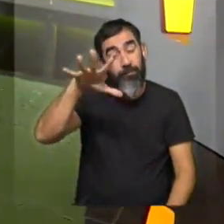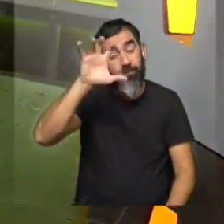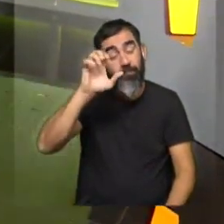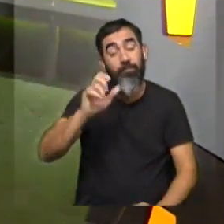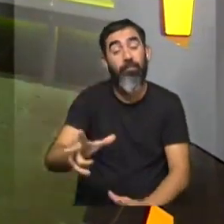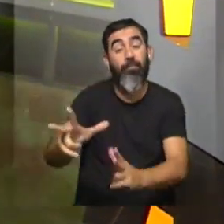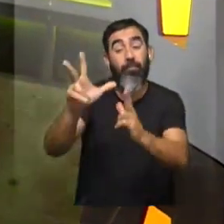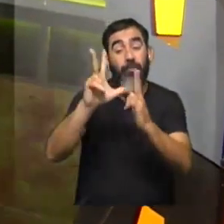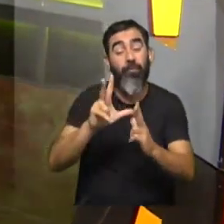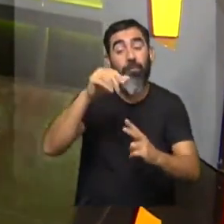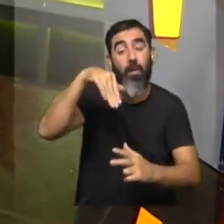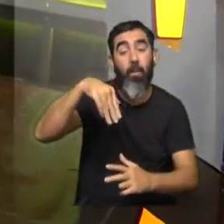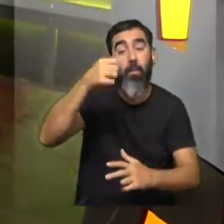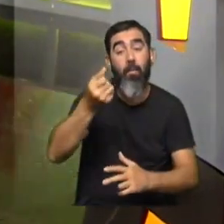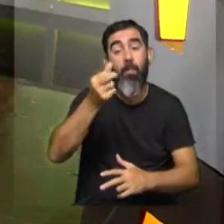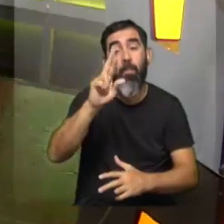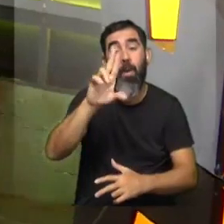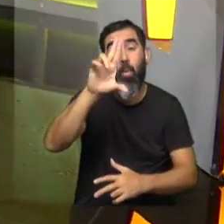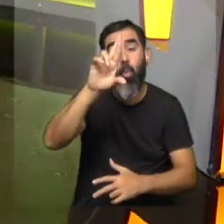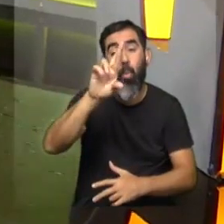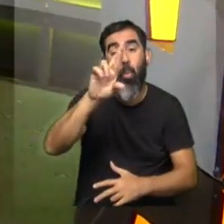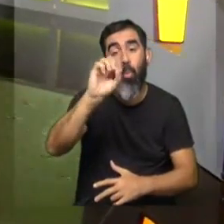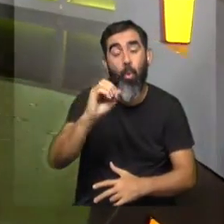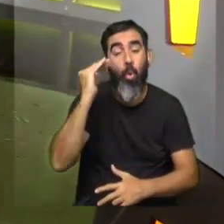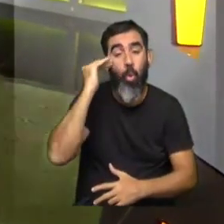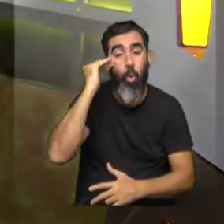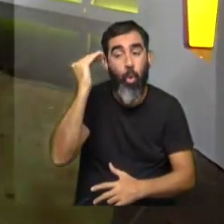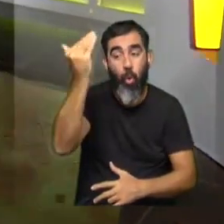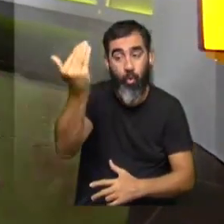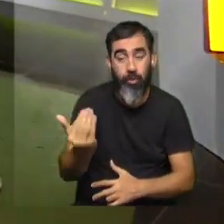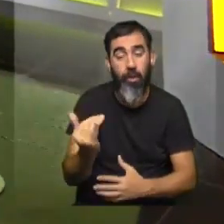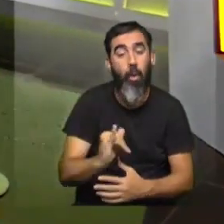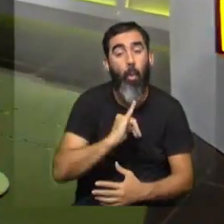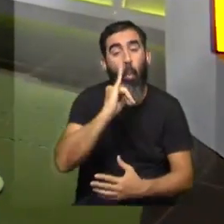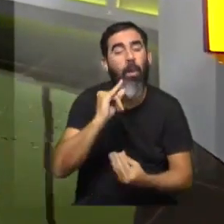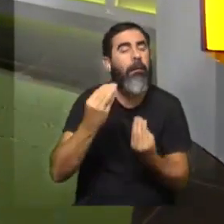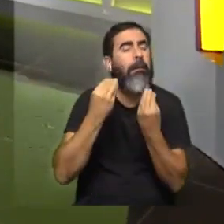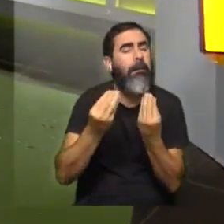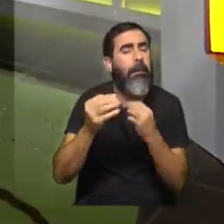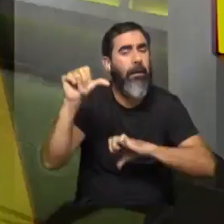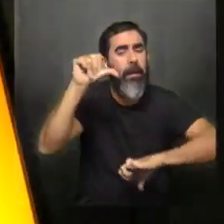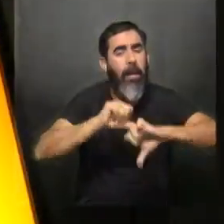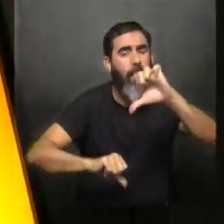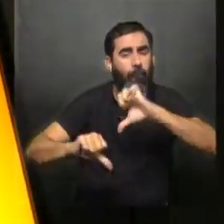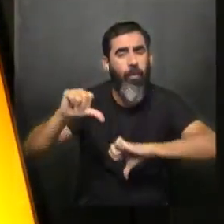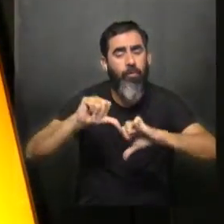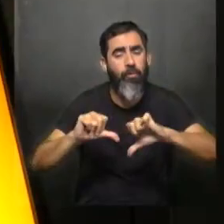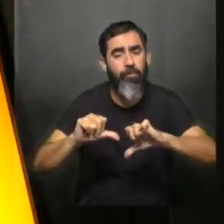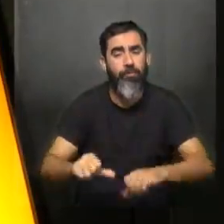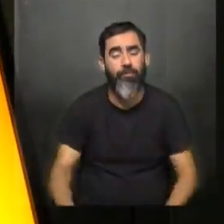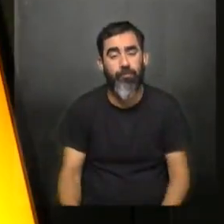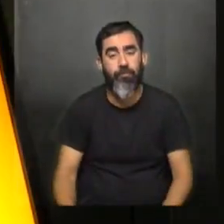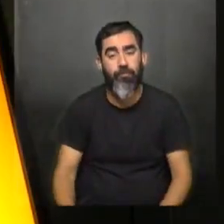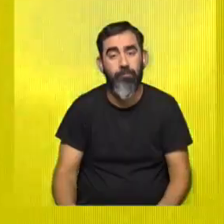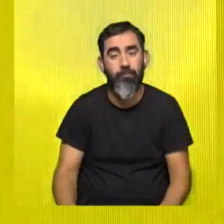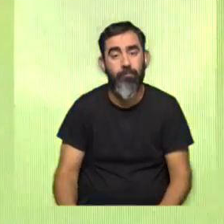decía Mauro D'Angelo, que él es docente allí del INFIA, que nos contaba en qué consistía este laboratorio cuando lo empezaron a construir. Sí.